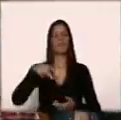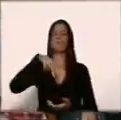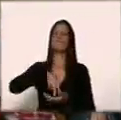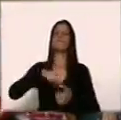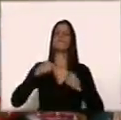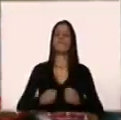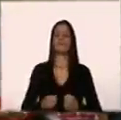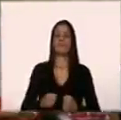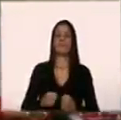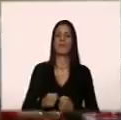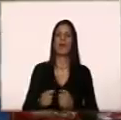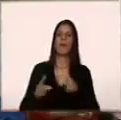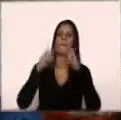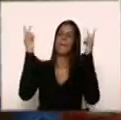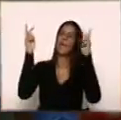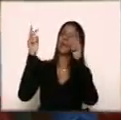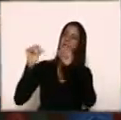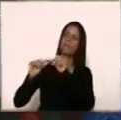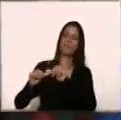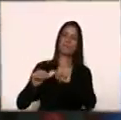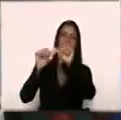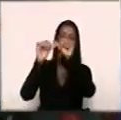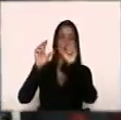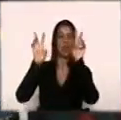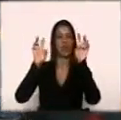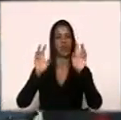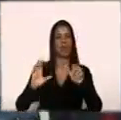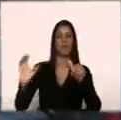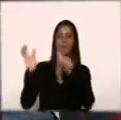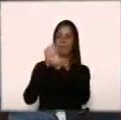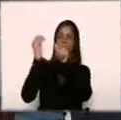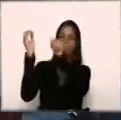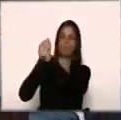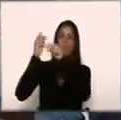pasado, nuevas victorias soberanas.